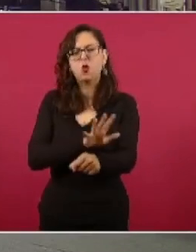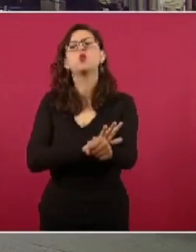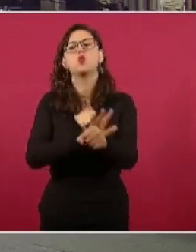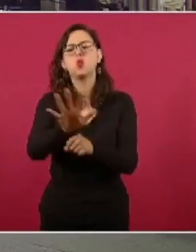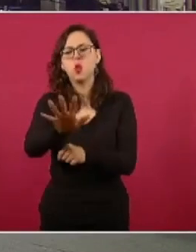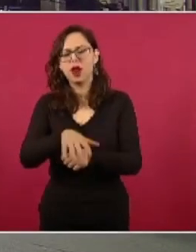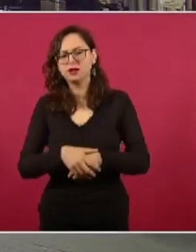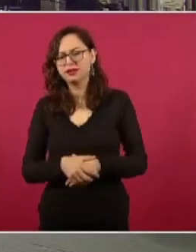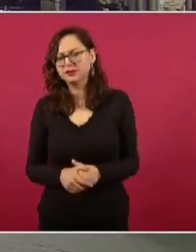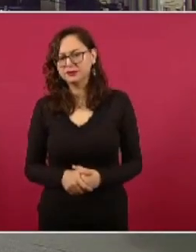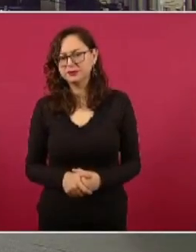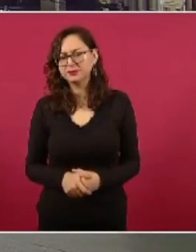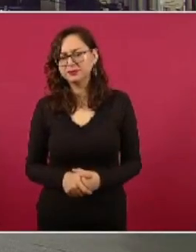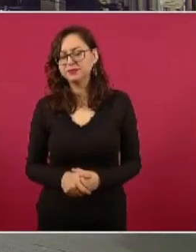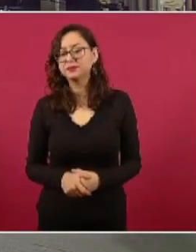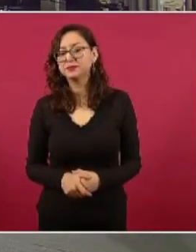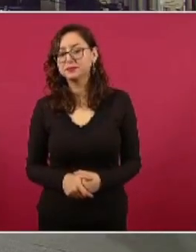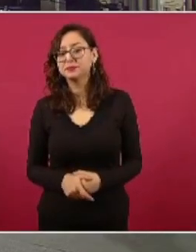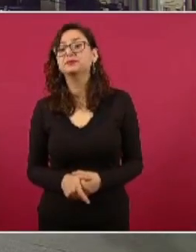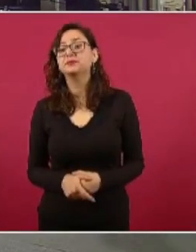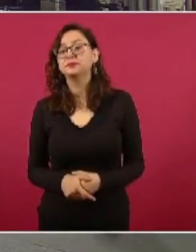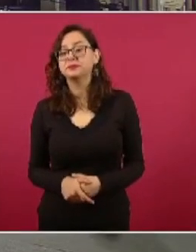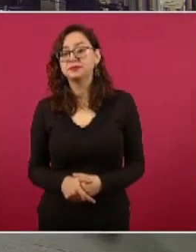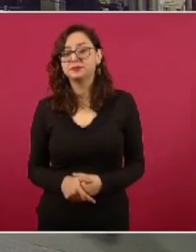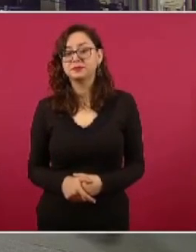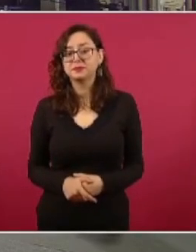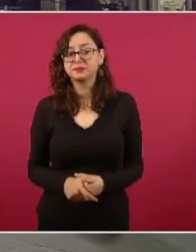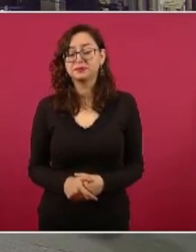Se los dejo de tarea.